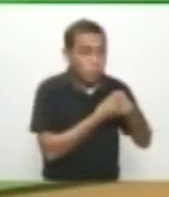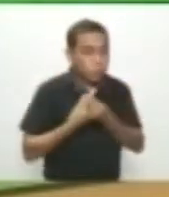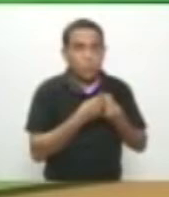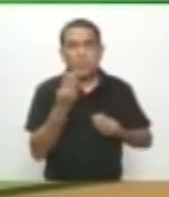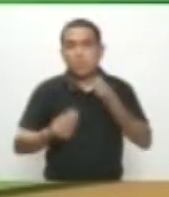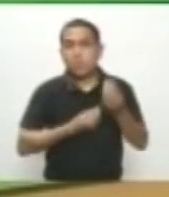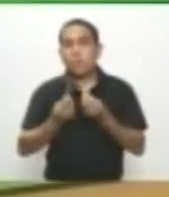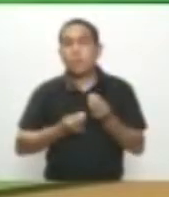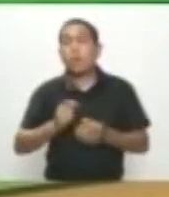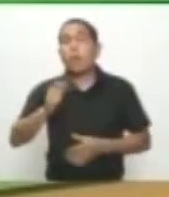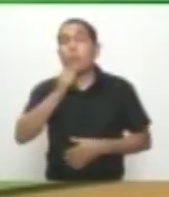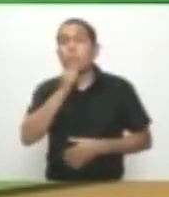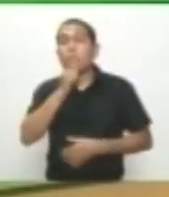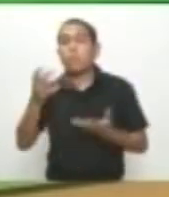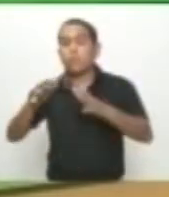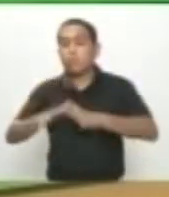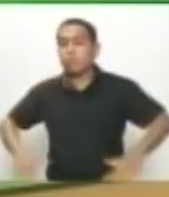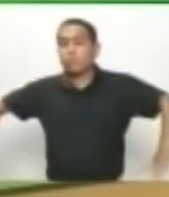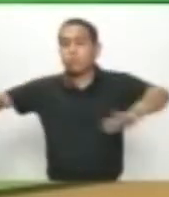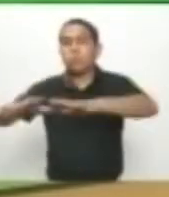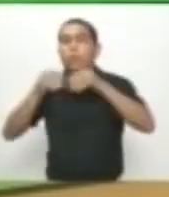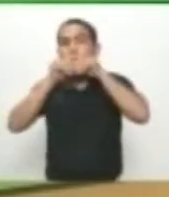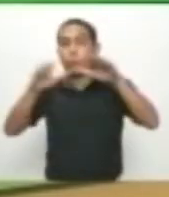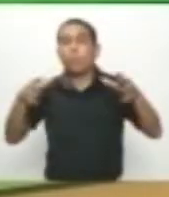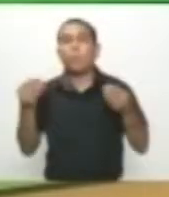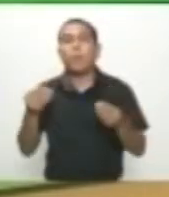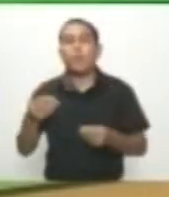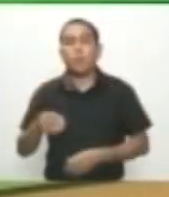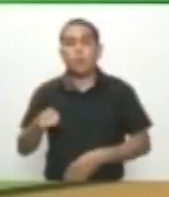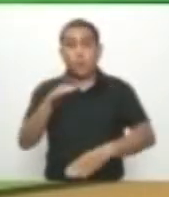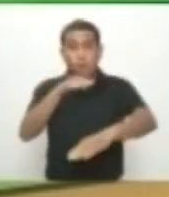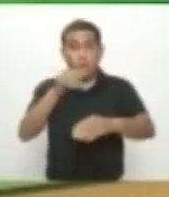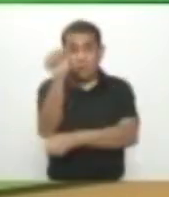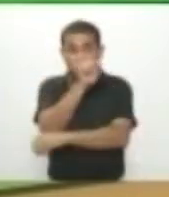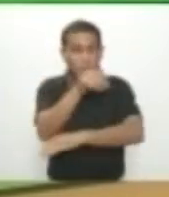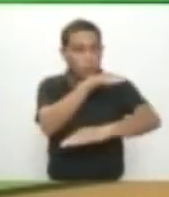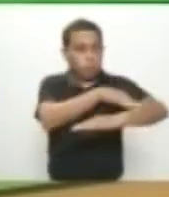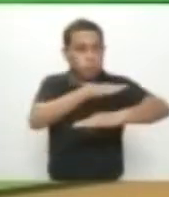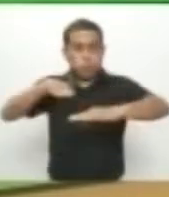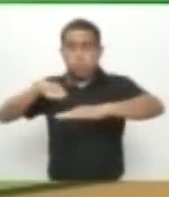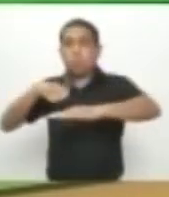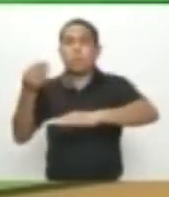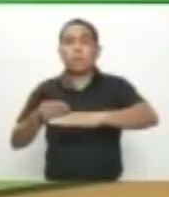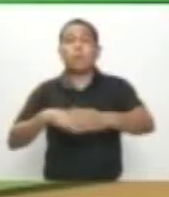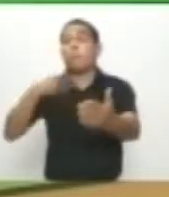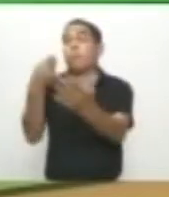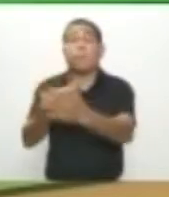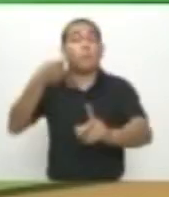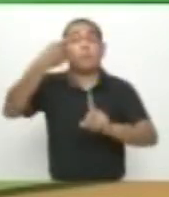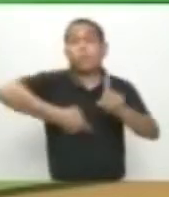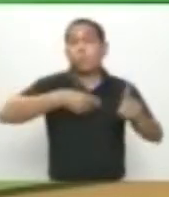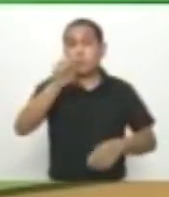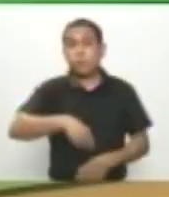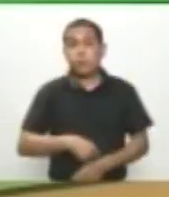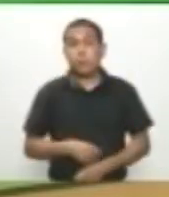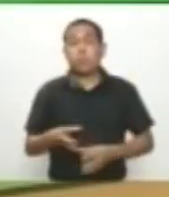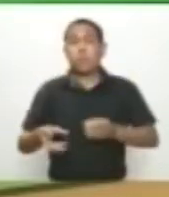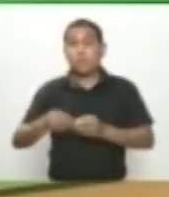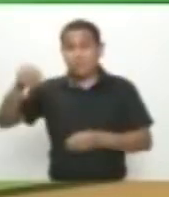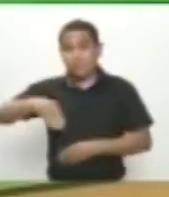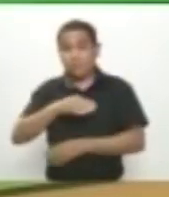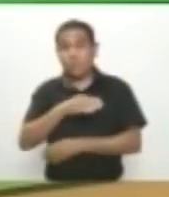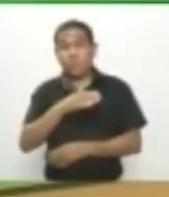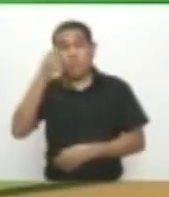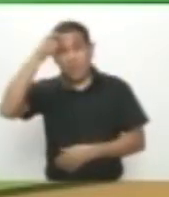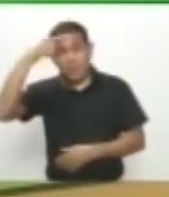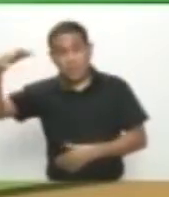privatizará el espacio público para el cobro del parqueo, investigamos qué ha sucedido en otras ciudades. En Cartagena sabemos que los concejales rechazaron